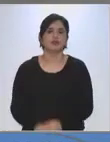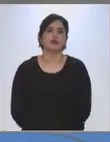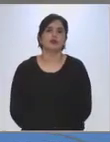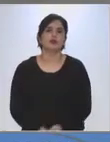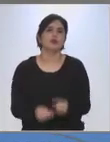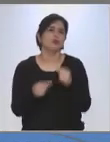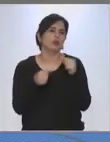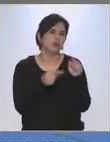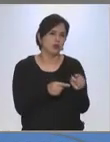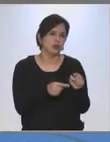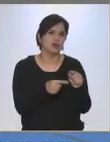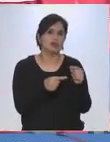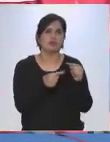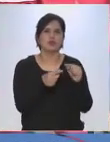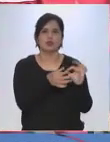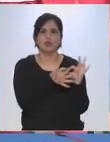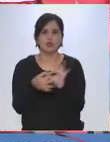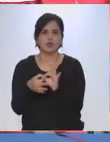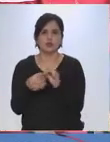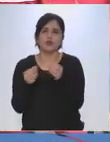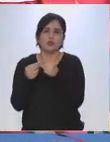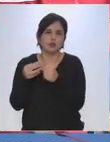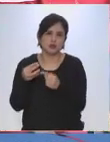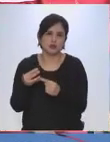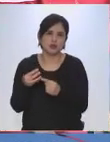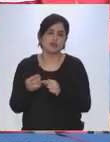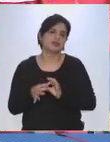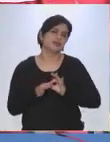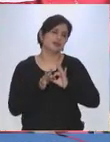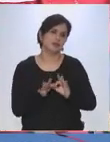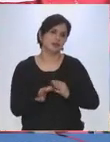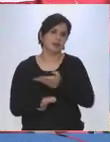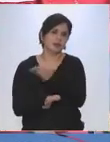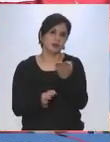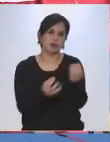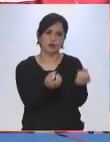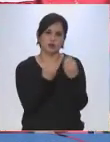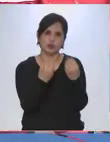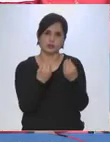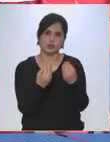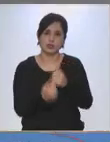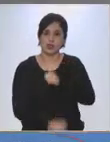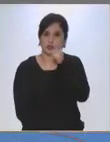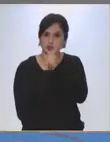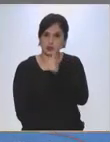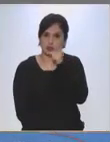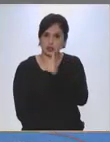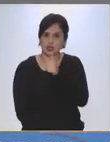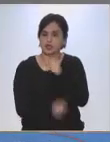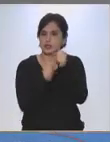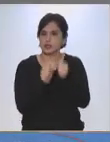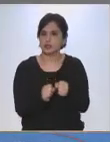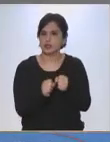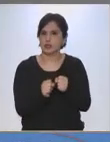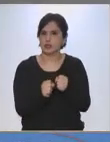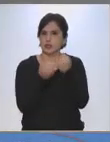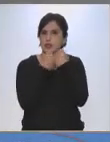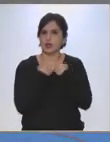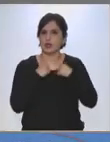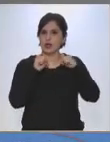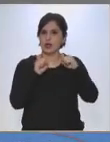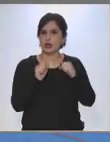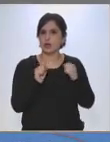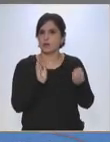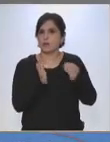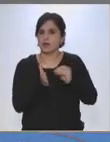muchas otras cosas más porque ustedes nos enseñan que todos los días podemos superarnos y llegar